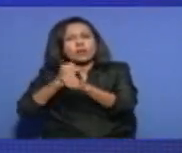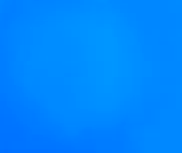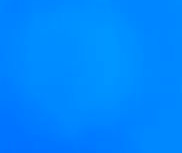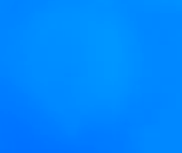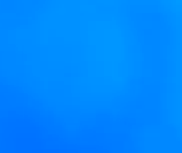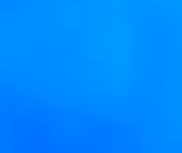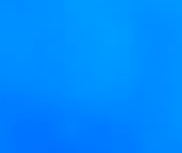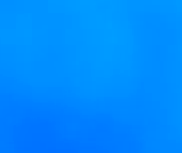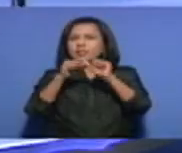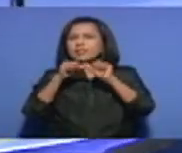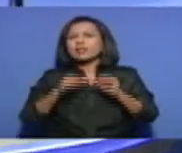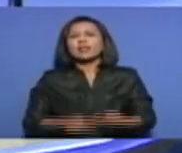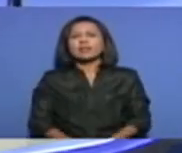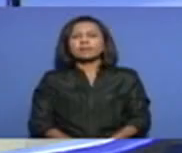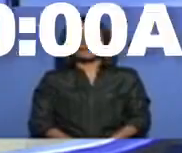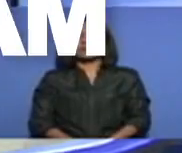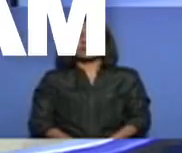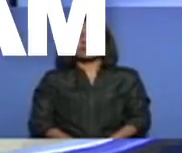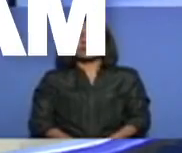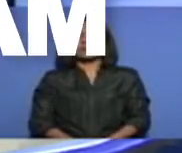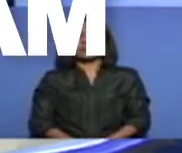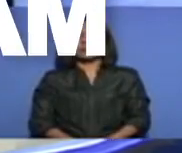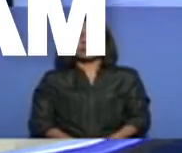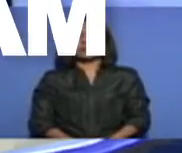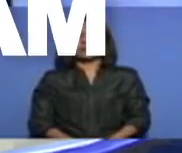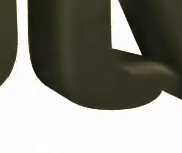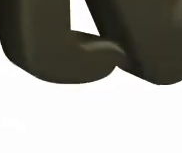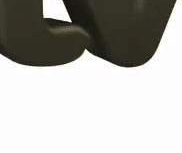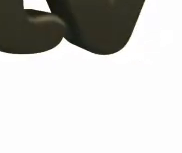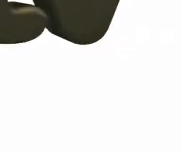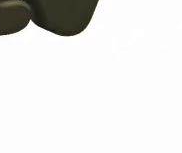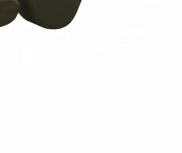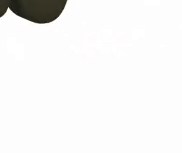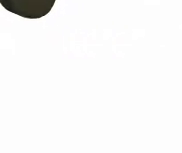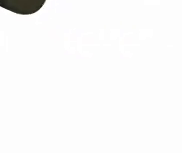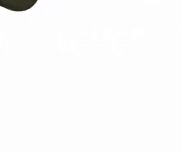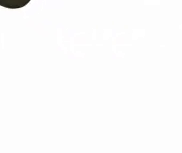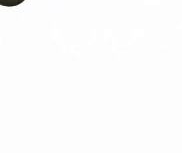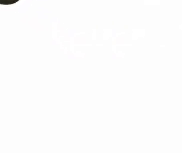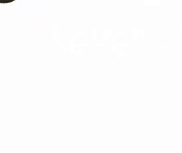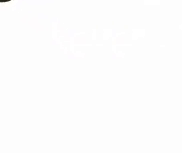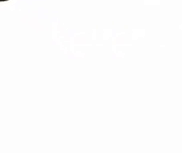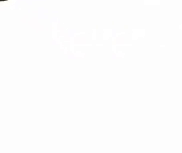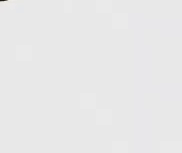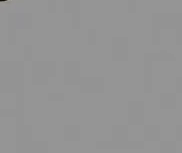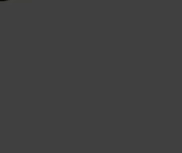los residuos. Panorama, este domingo a las 10 de la mañana, por Ser TV.